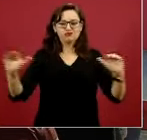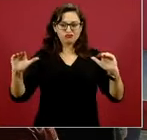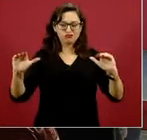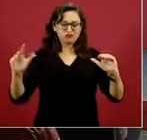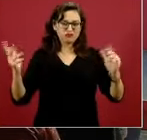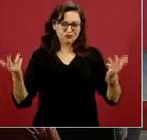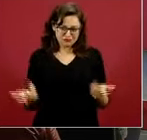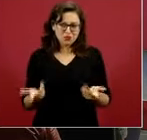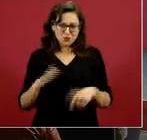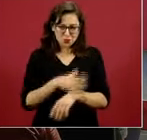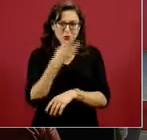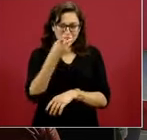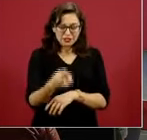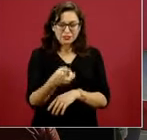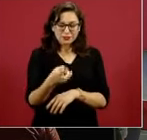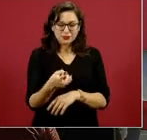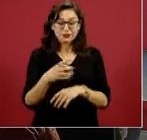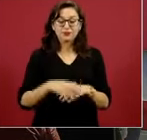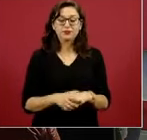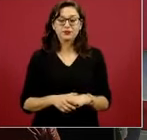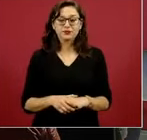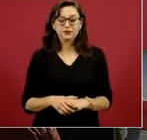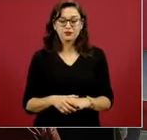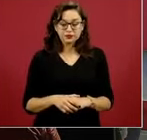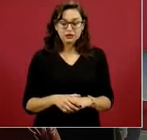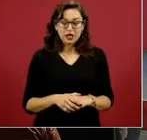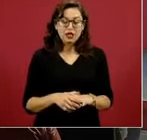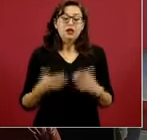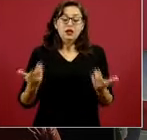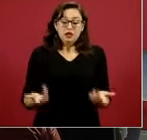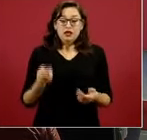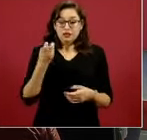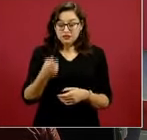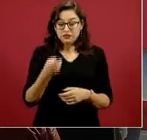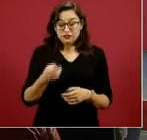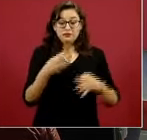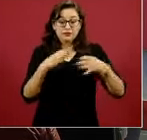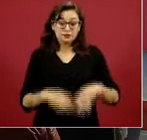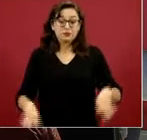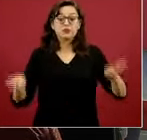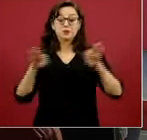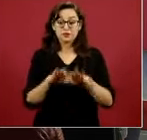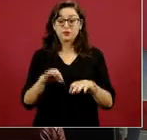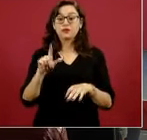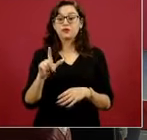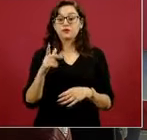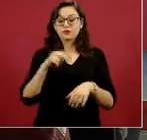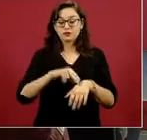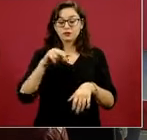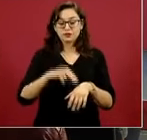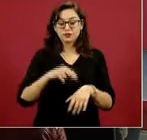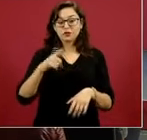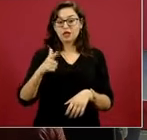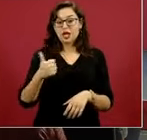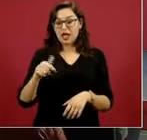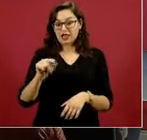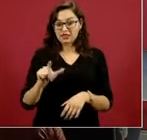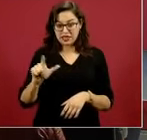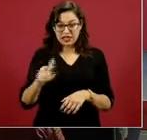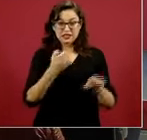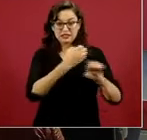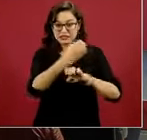pasando en algunas entidades. Y el doctor López-Gatell estuvo mencionando algunos de estos estados,